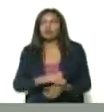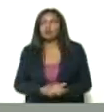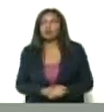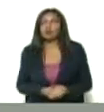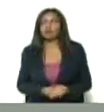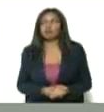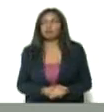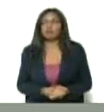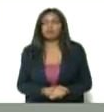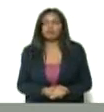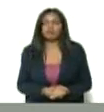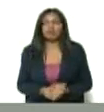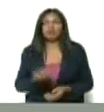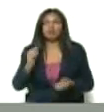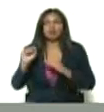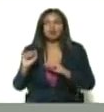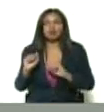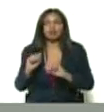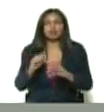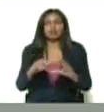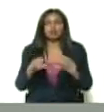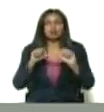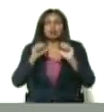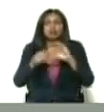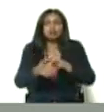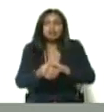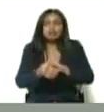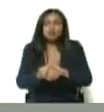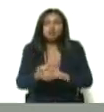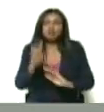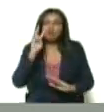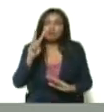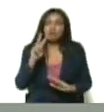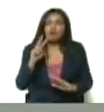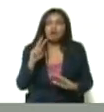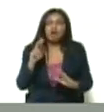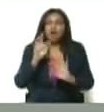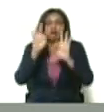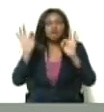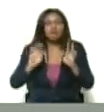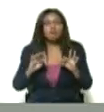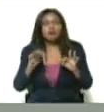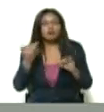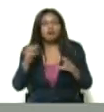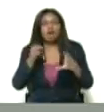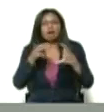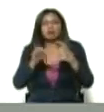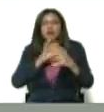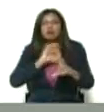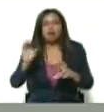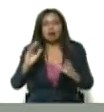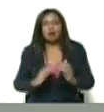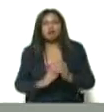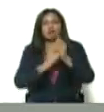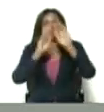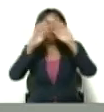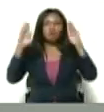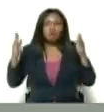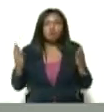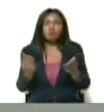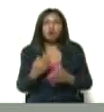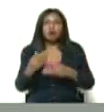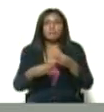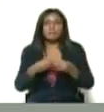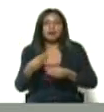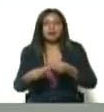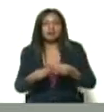la corrupción, que evitara los retrasos. Hoy que usted ve que esta es una de las herramientas pioneras en el mundo para